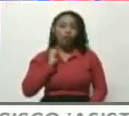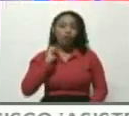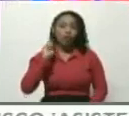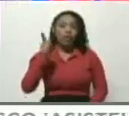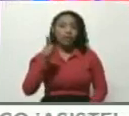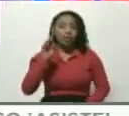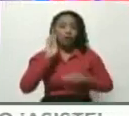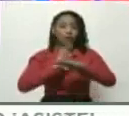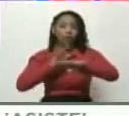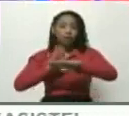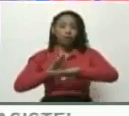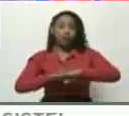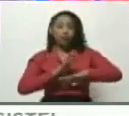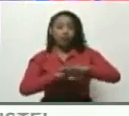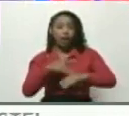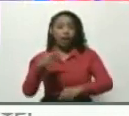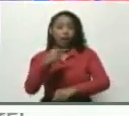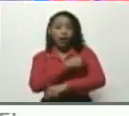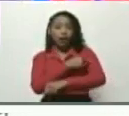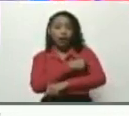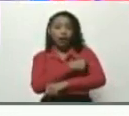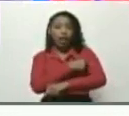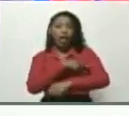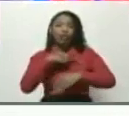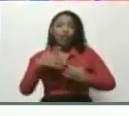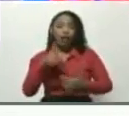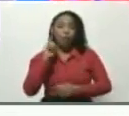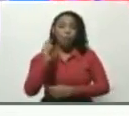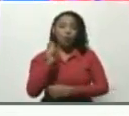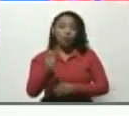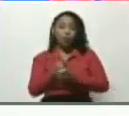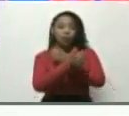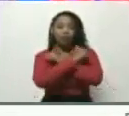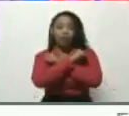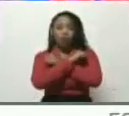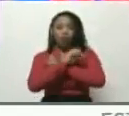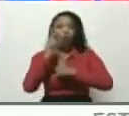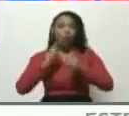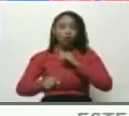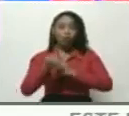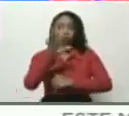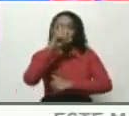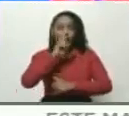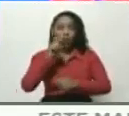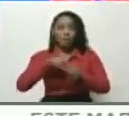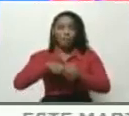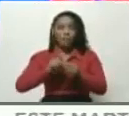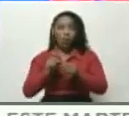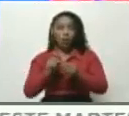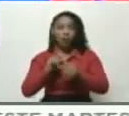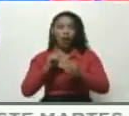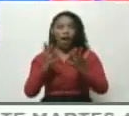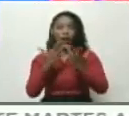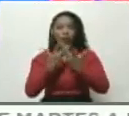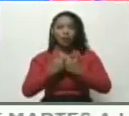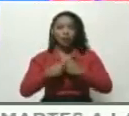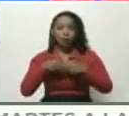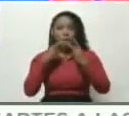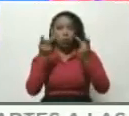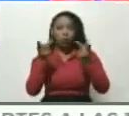a resarcir las heridas de los pensionados de los últimos 5 años que se retiraron de la administración